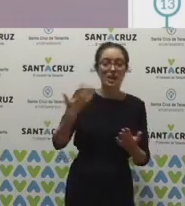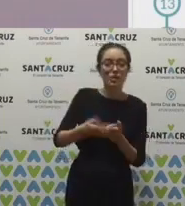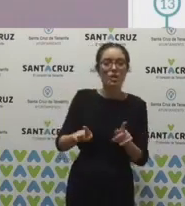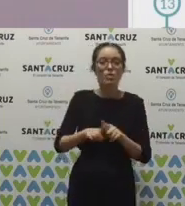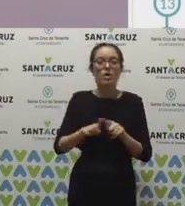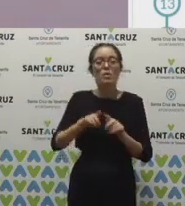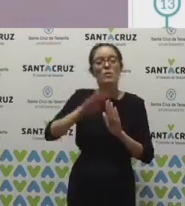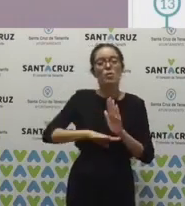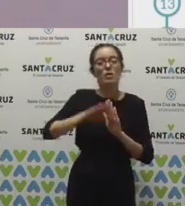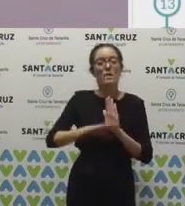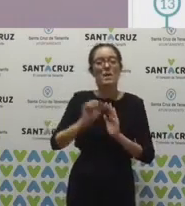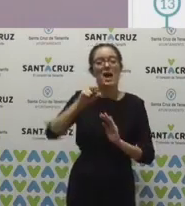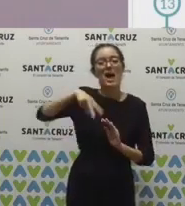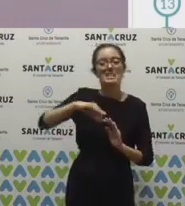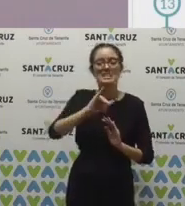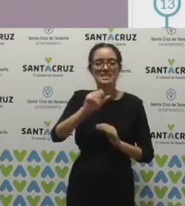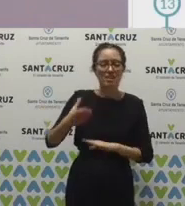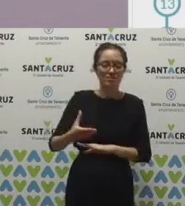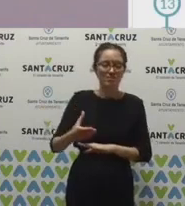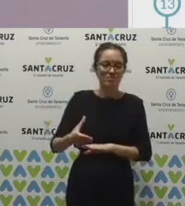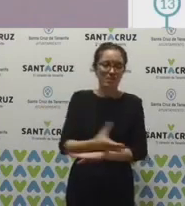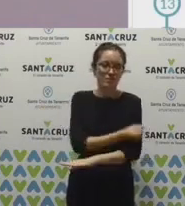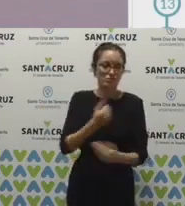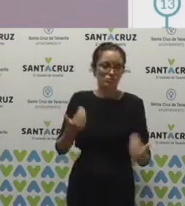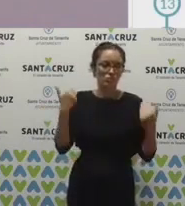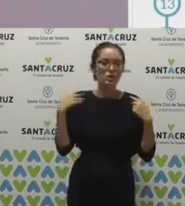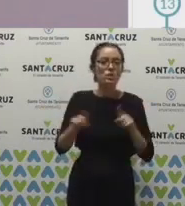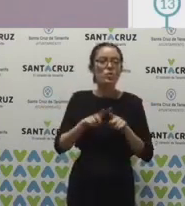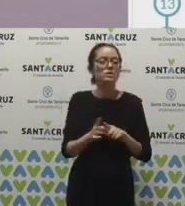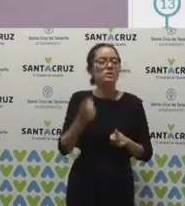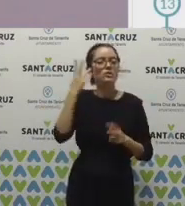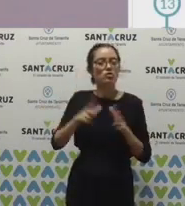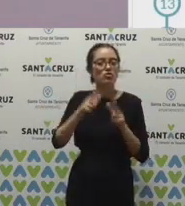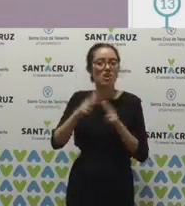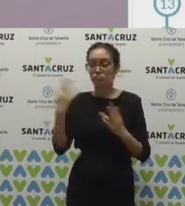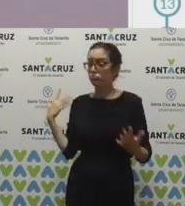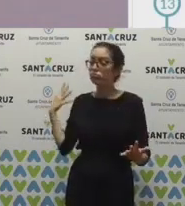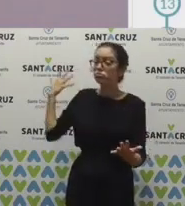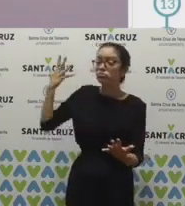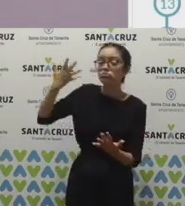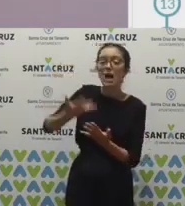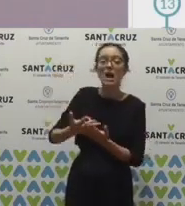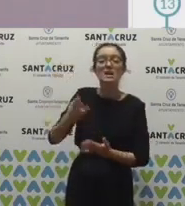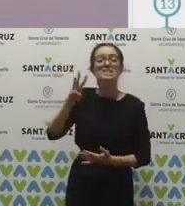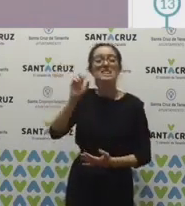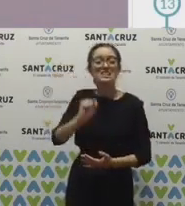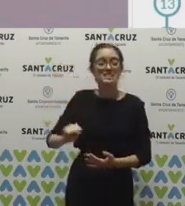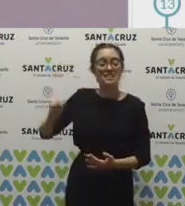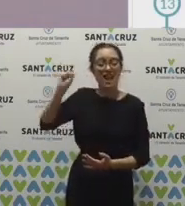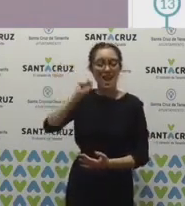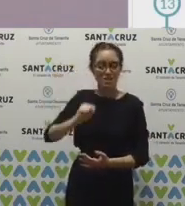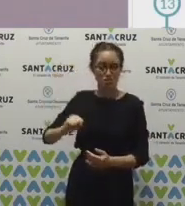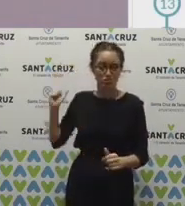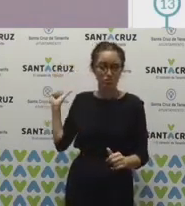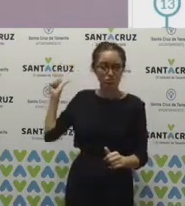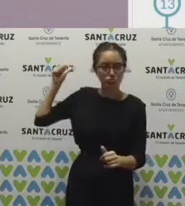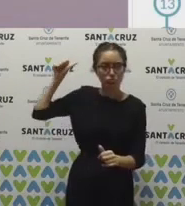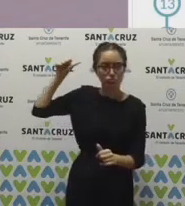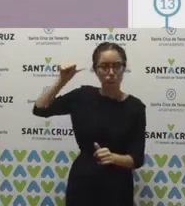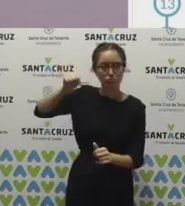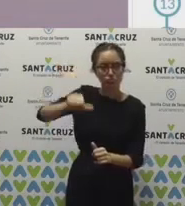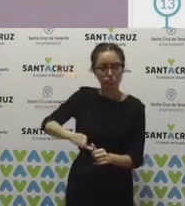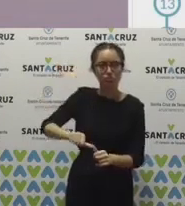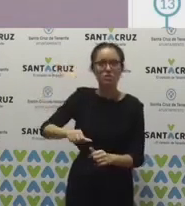desarrollado por el cabildo de tenerife una iniciativa social con más de 30 años de fecunda trayectoria lo que valió a la